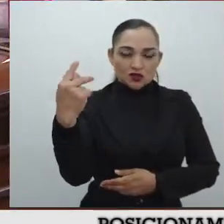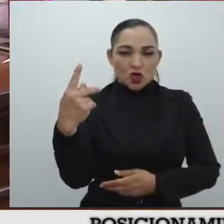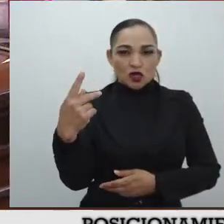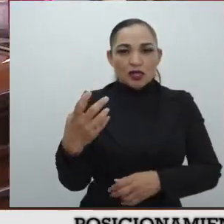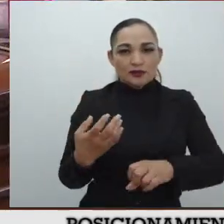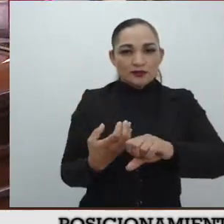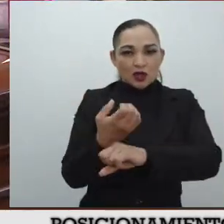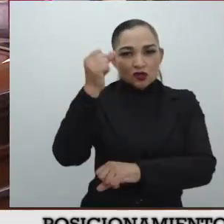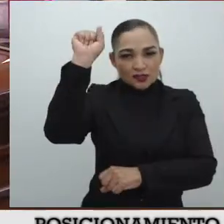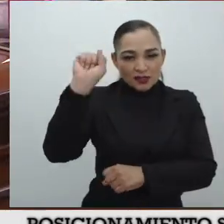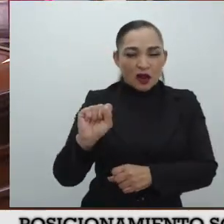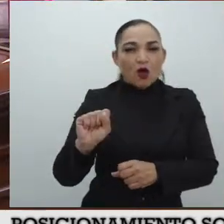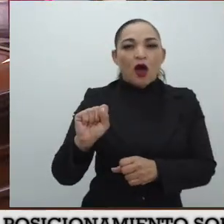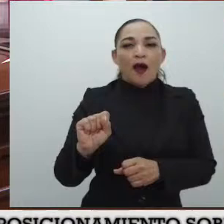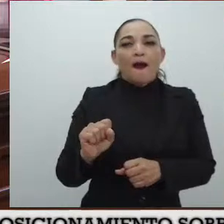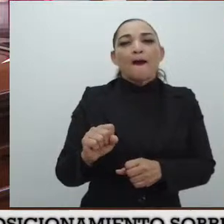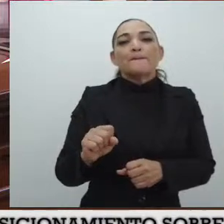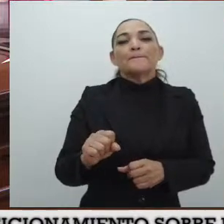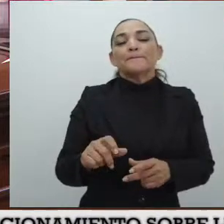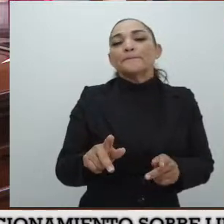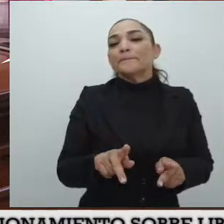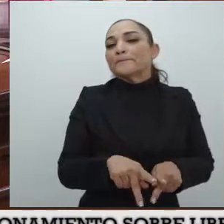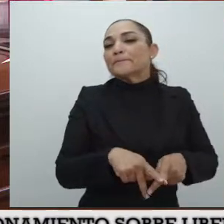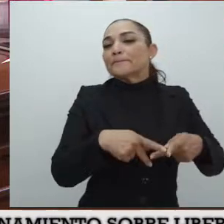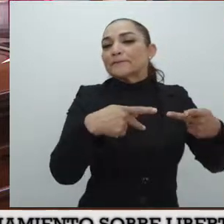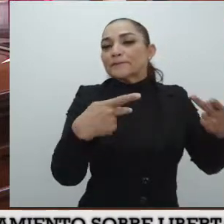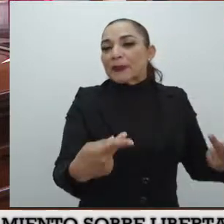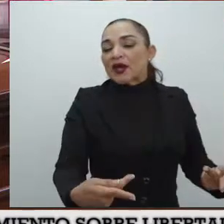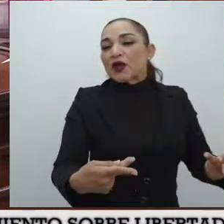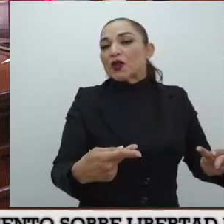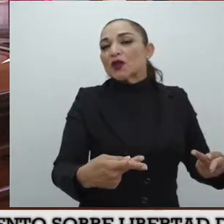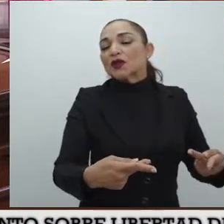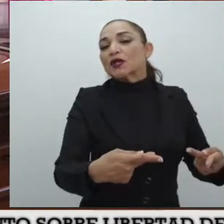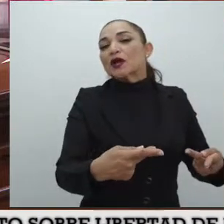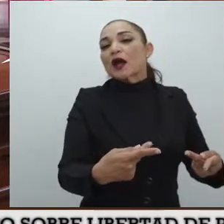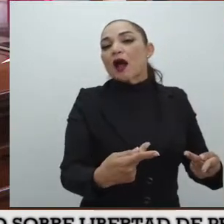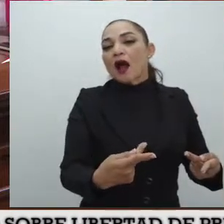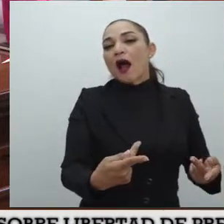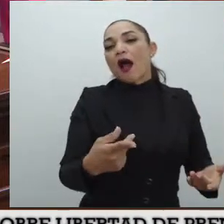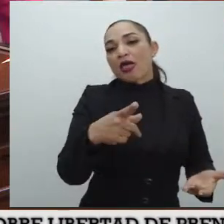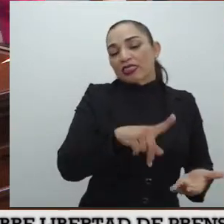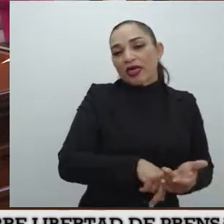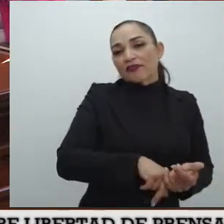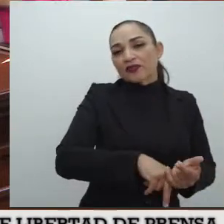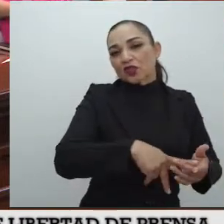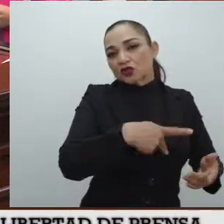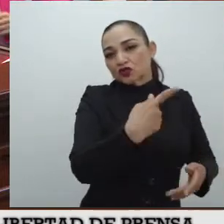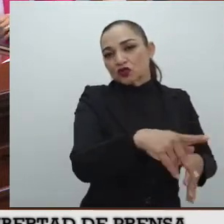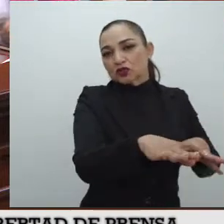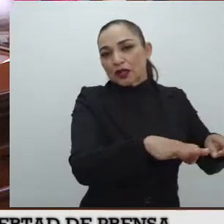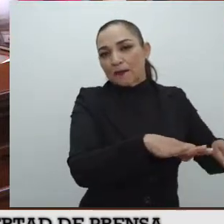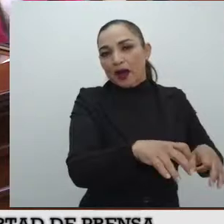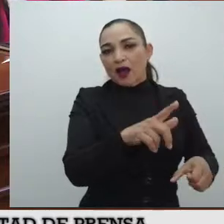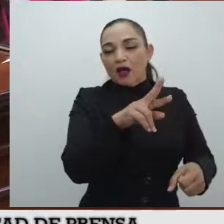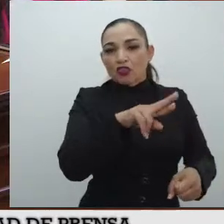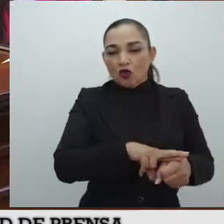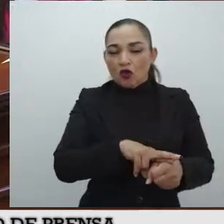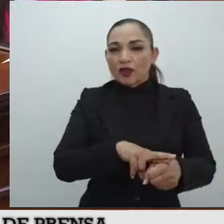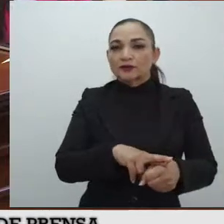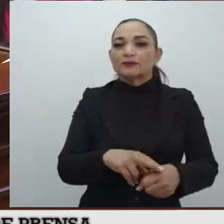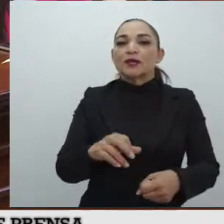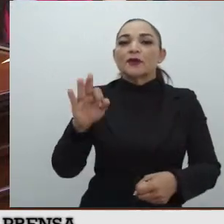la prensa y por supuesto también a los defensores de los